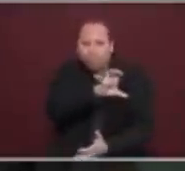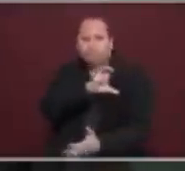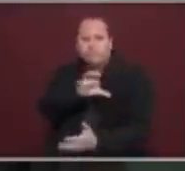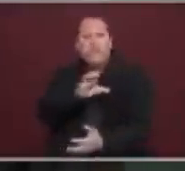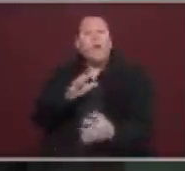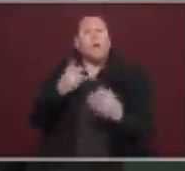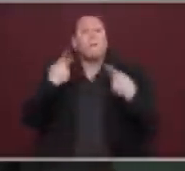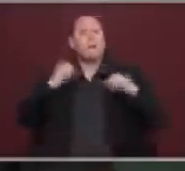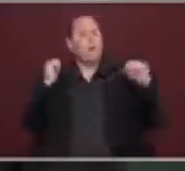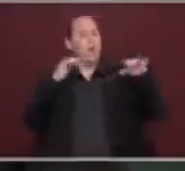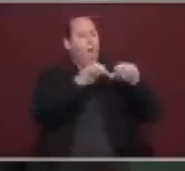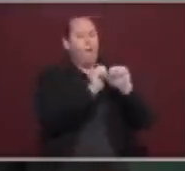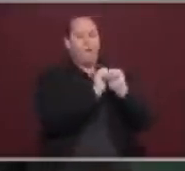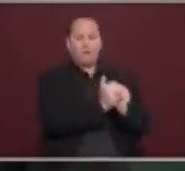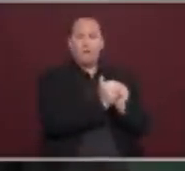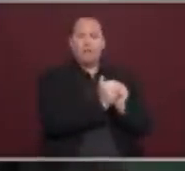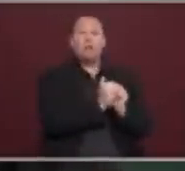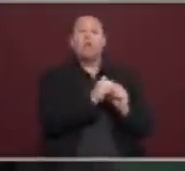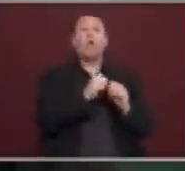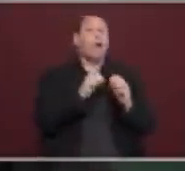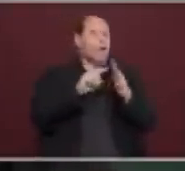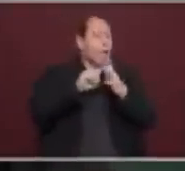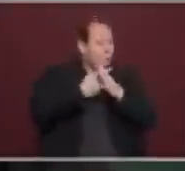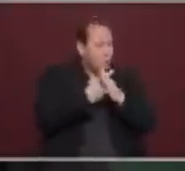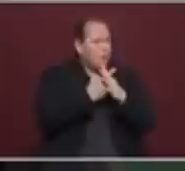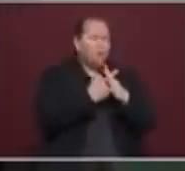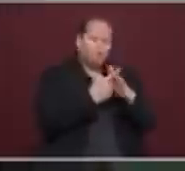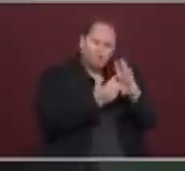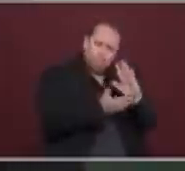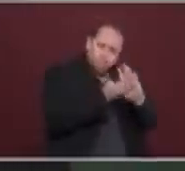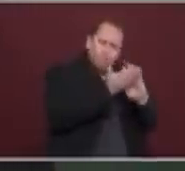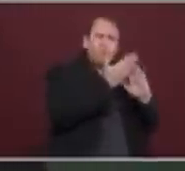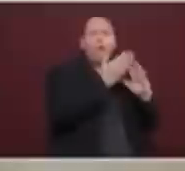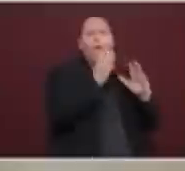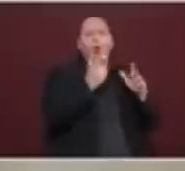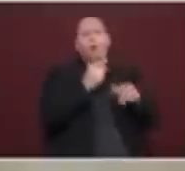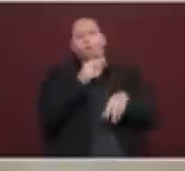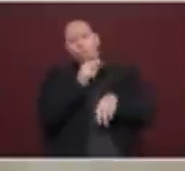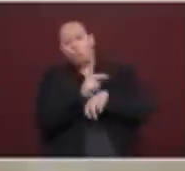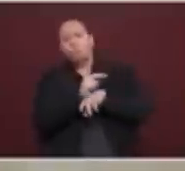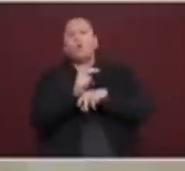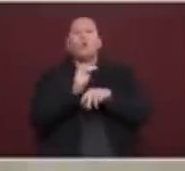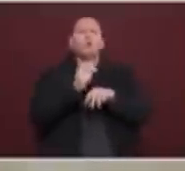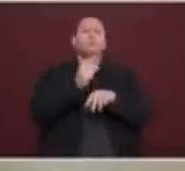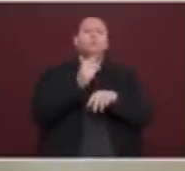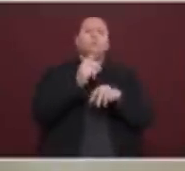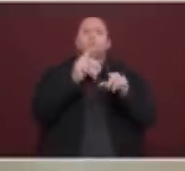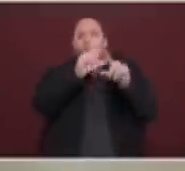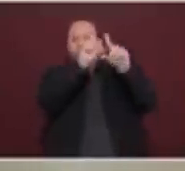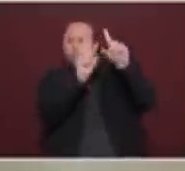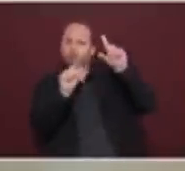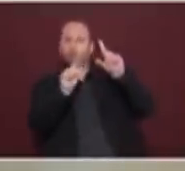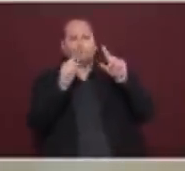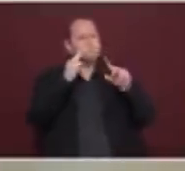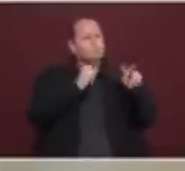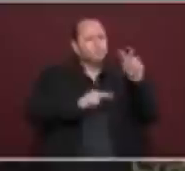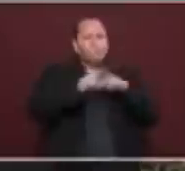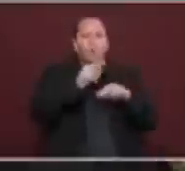permanente y una vez que instalemos que tengamos la guardia nacional y que logremos el